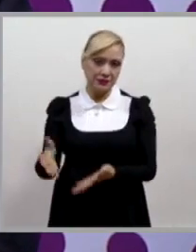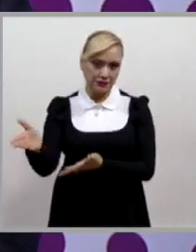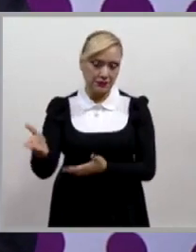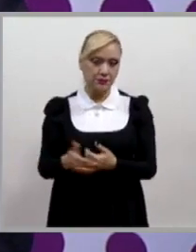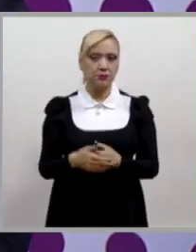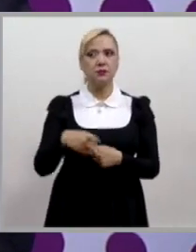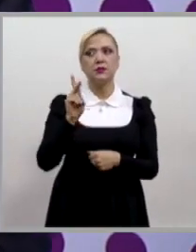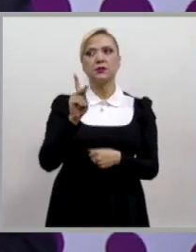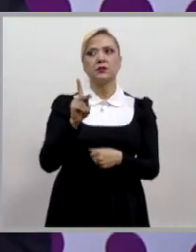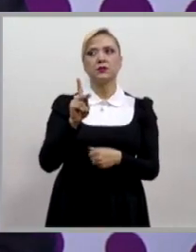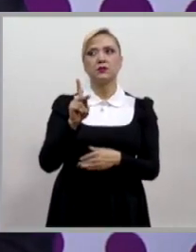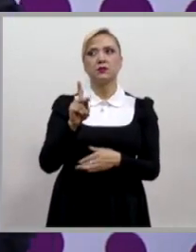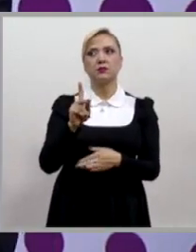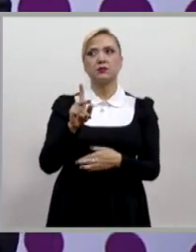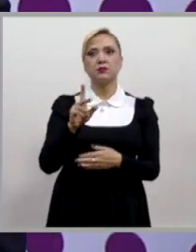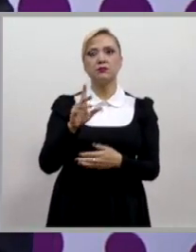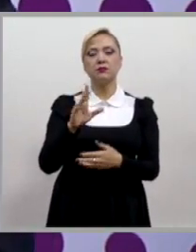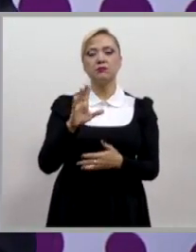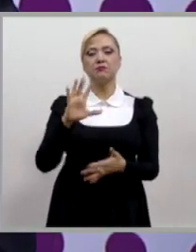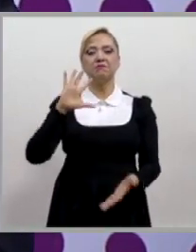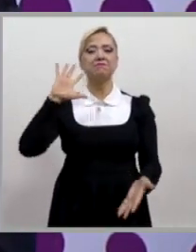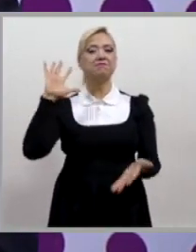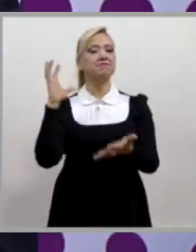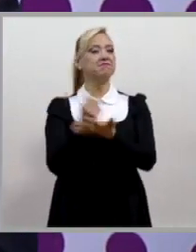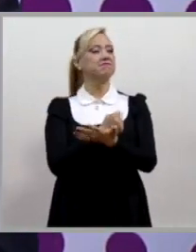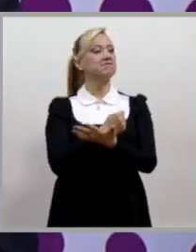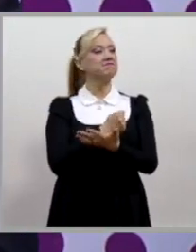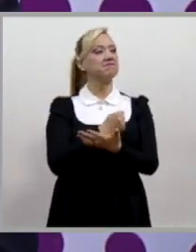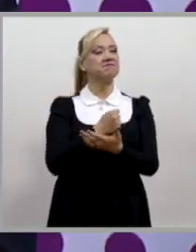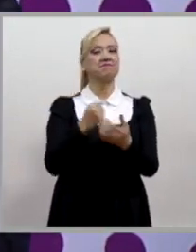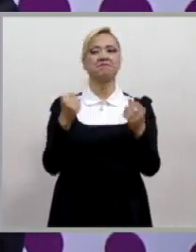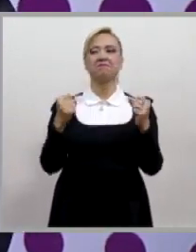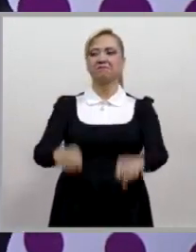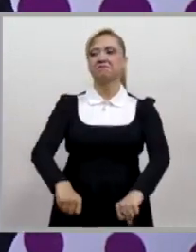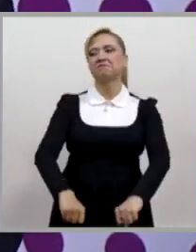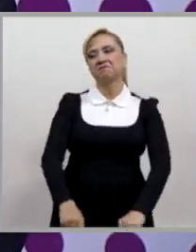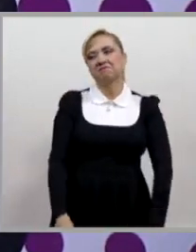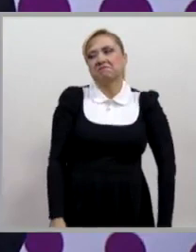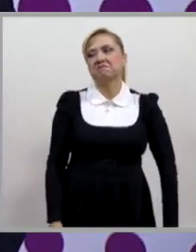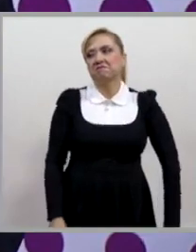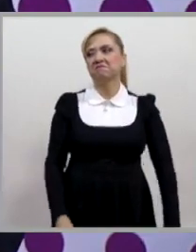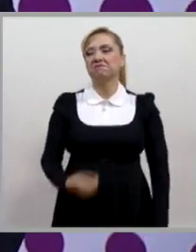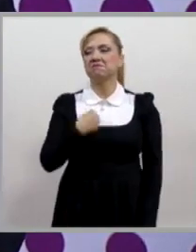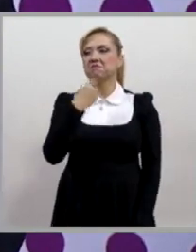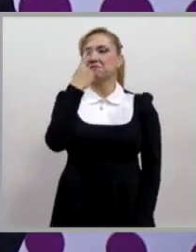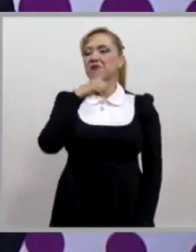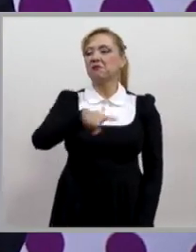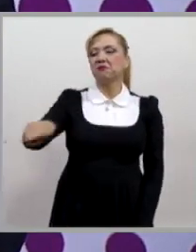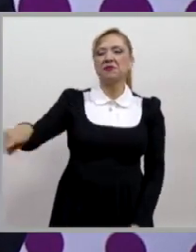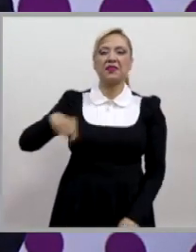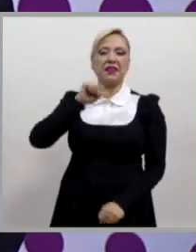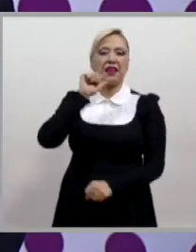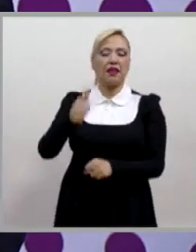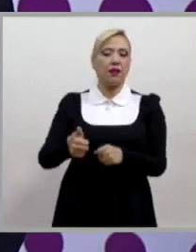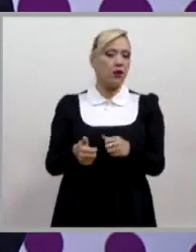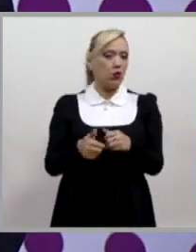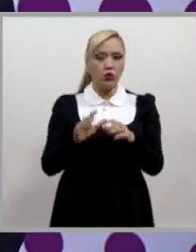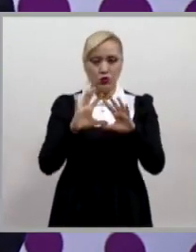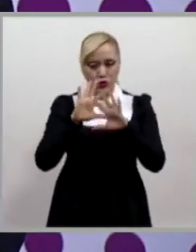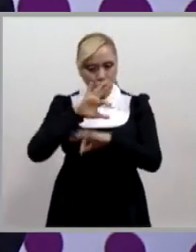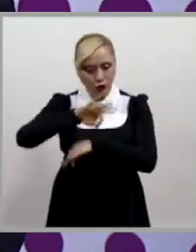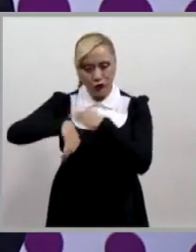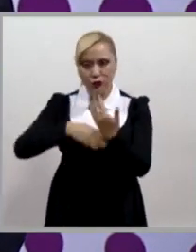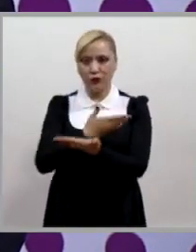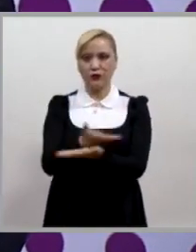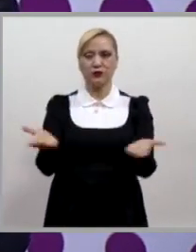pero tampoco salga ganando a costo del beneficio social. Una segunda cosa que creo que